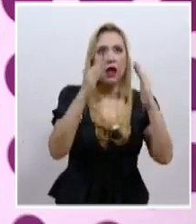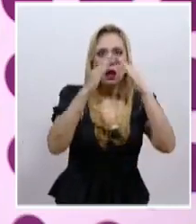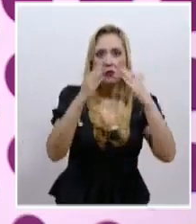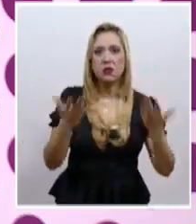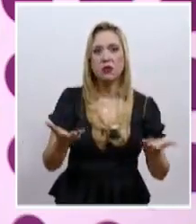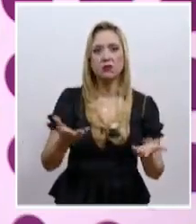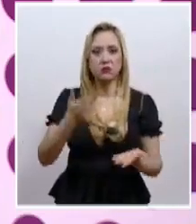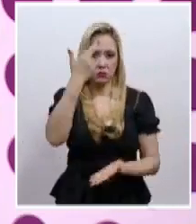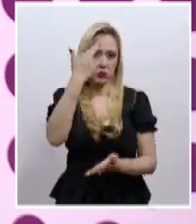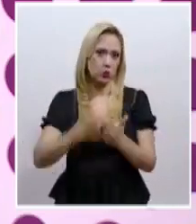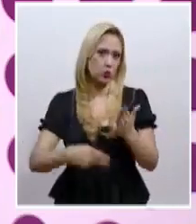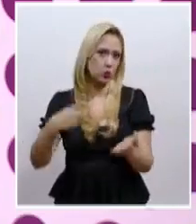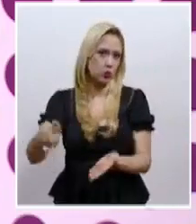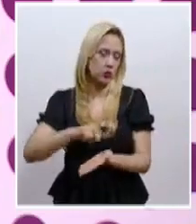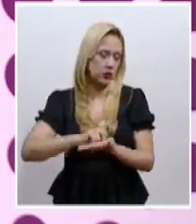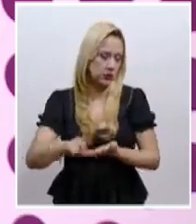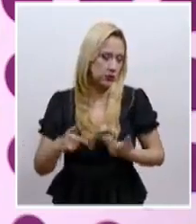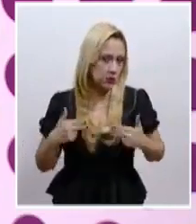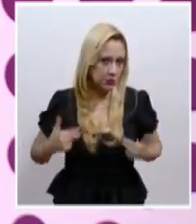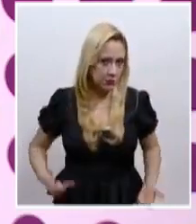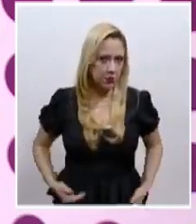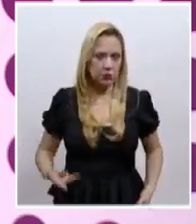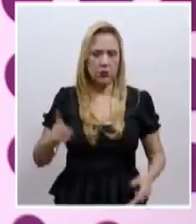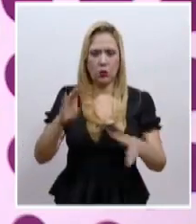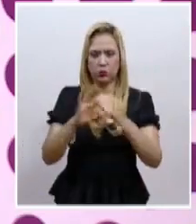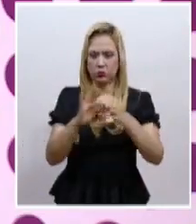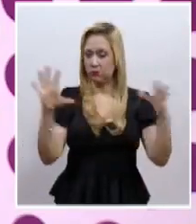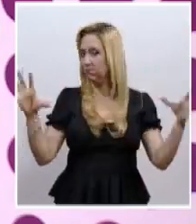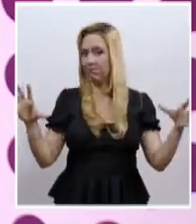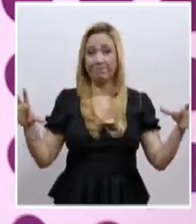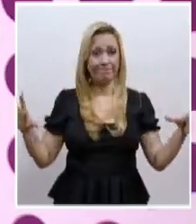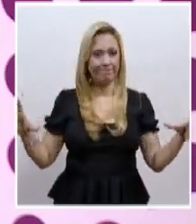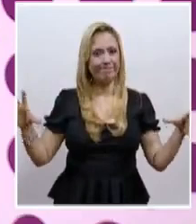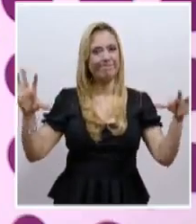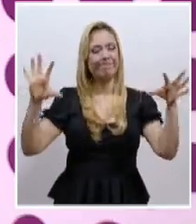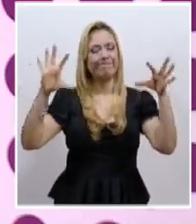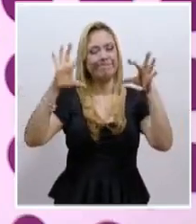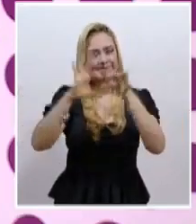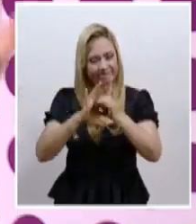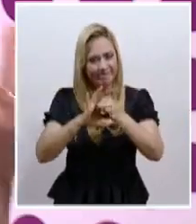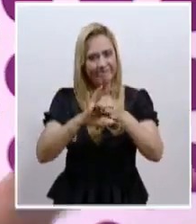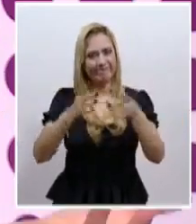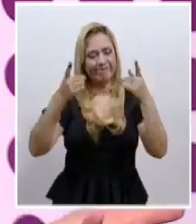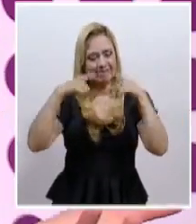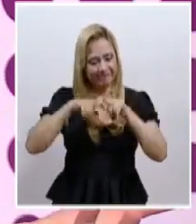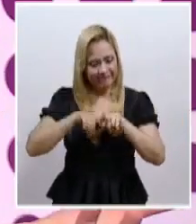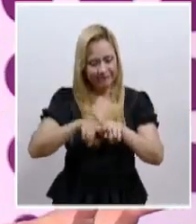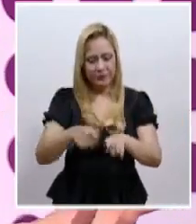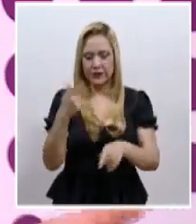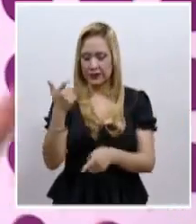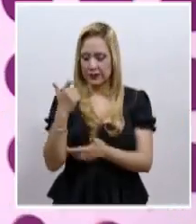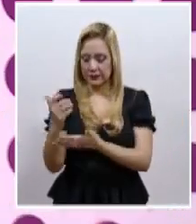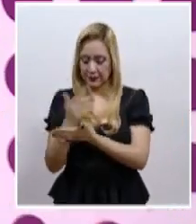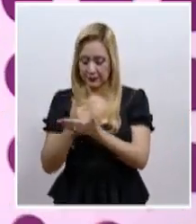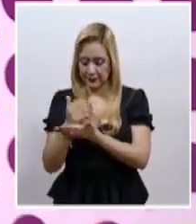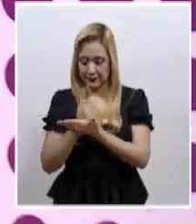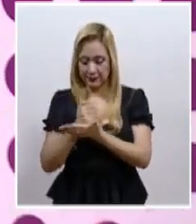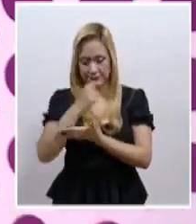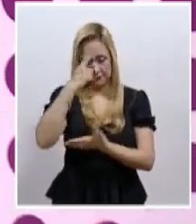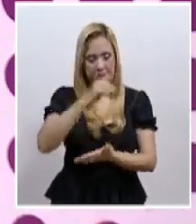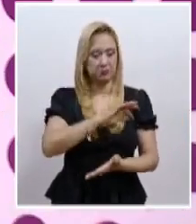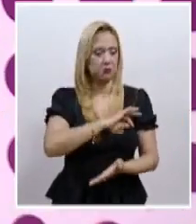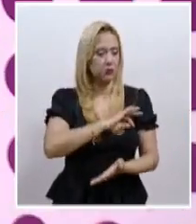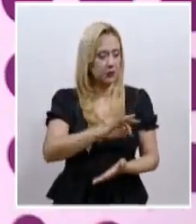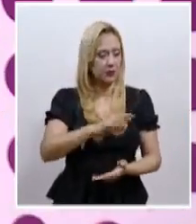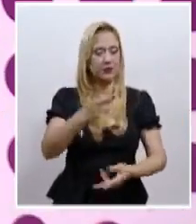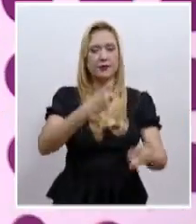no están peleados estos dos conceptos porque justamente necesitamos crear valor económico para poder proveer